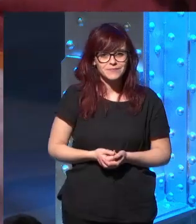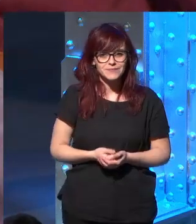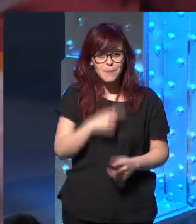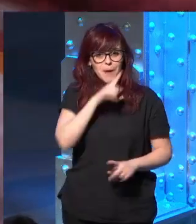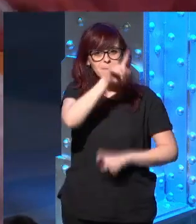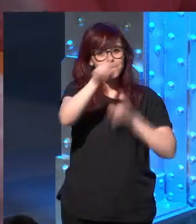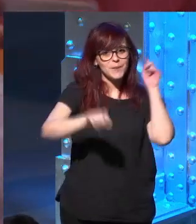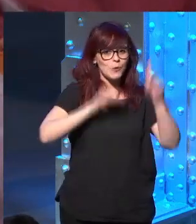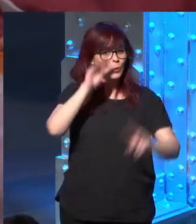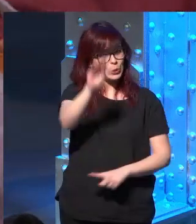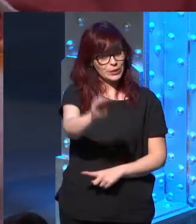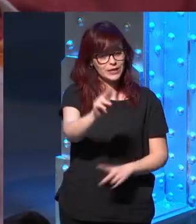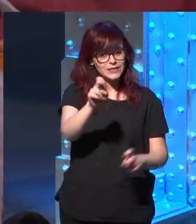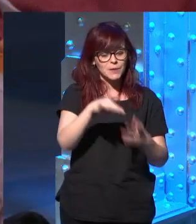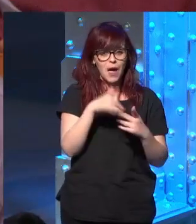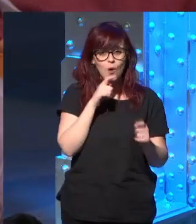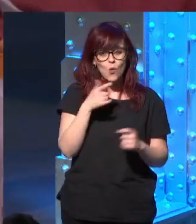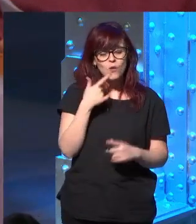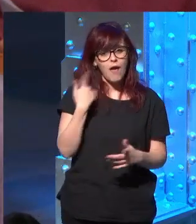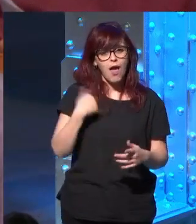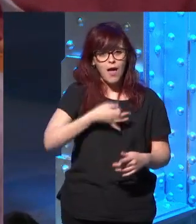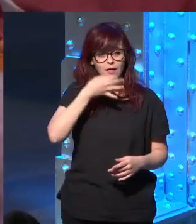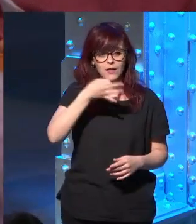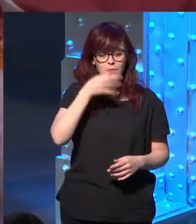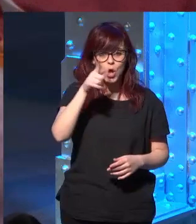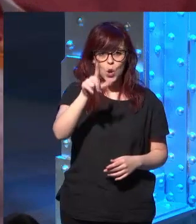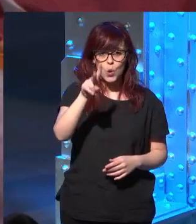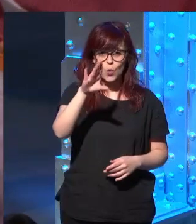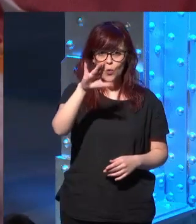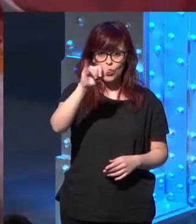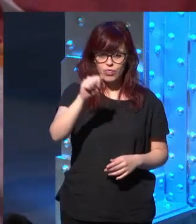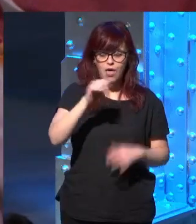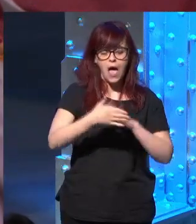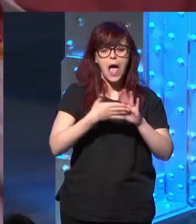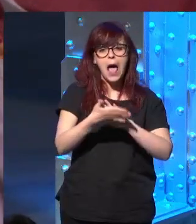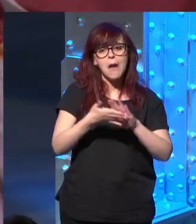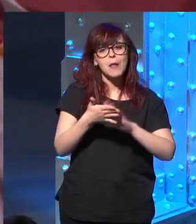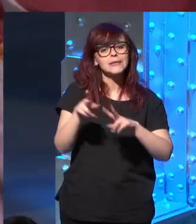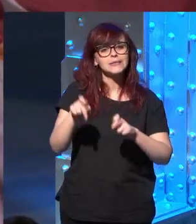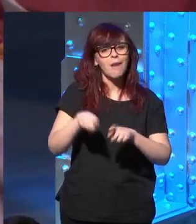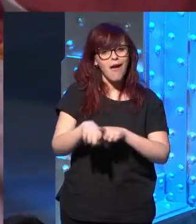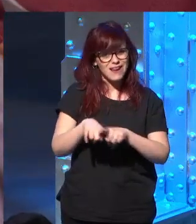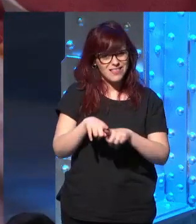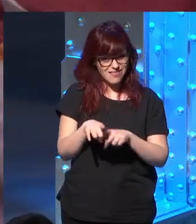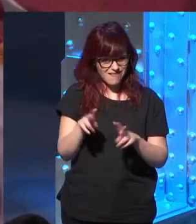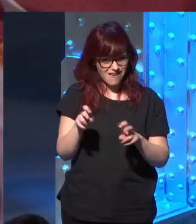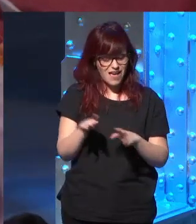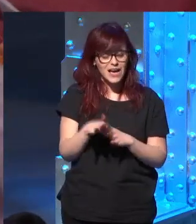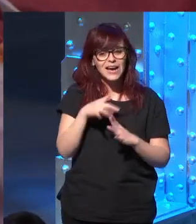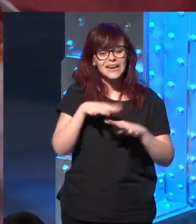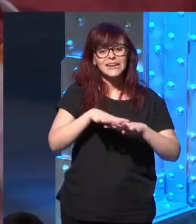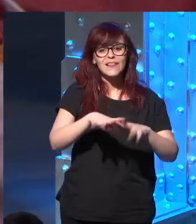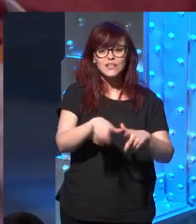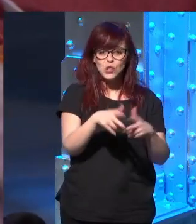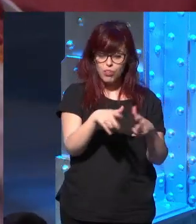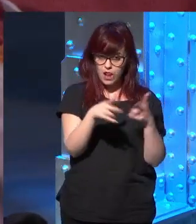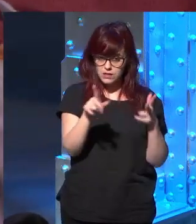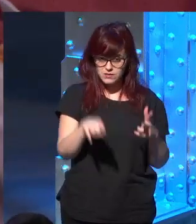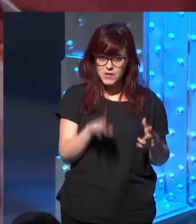Mi pregunta va en la línea de una intervención anterior de Lucía sobre la crítica. Y es que, ya que las redes sociales acercan